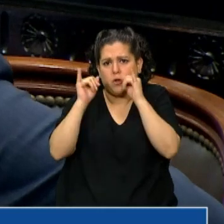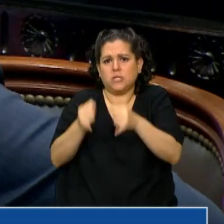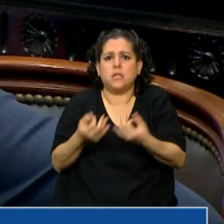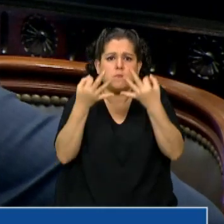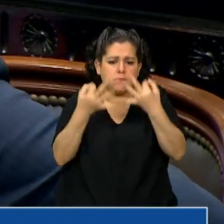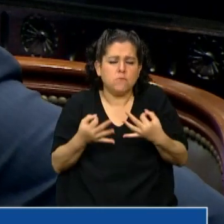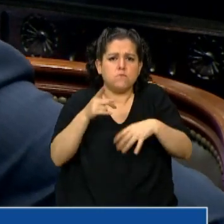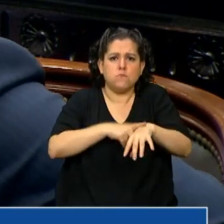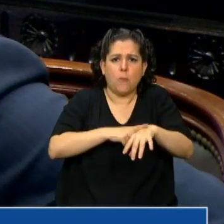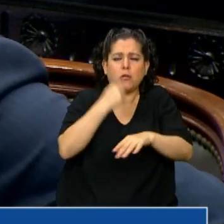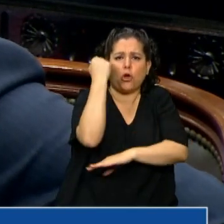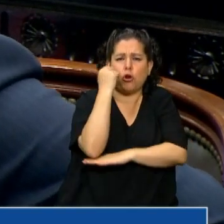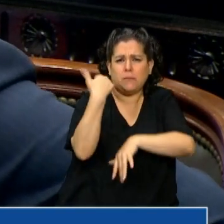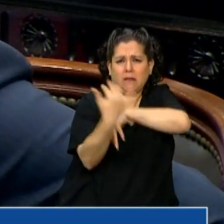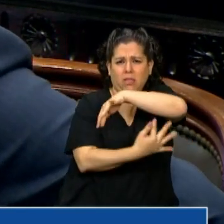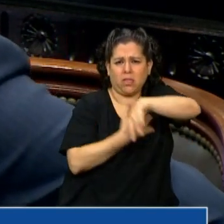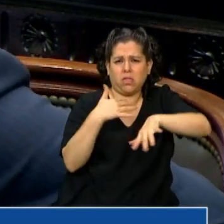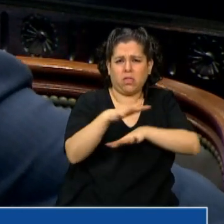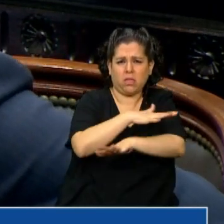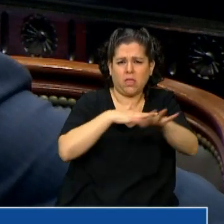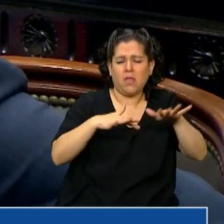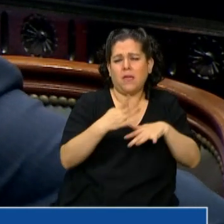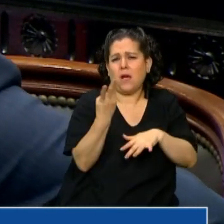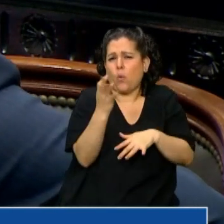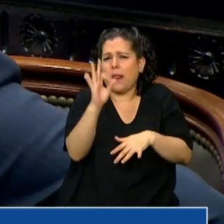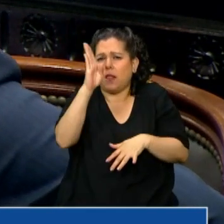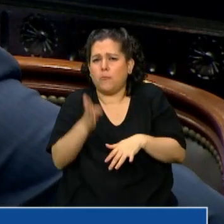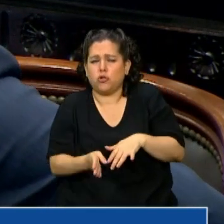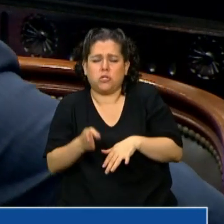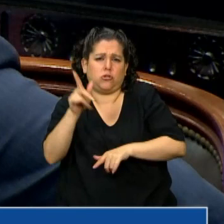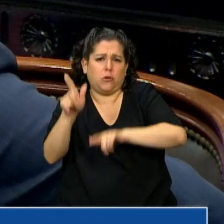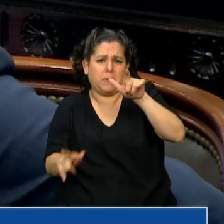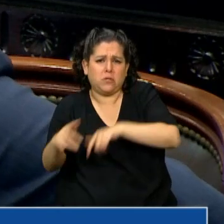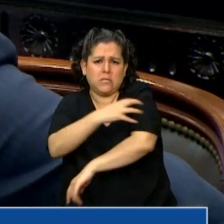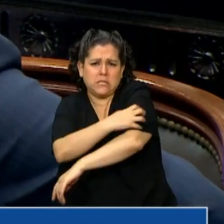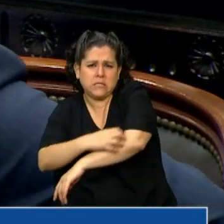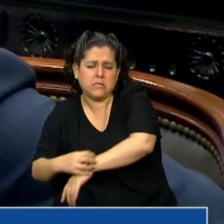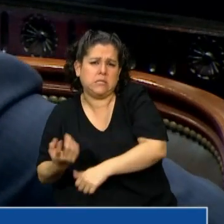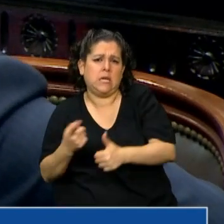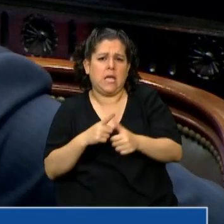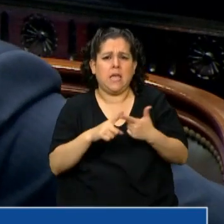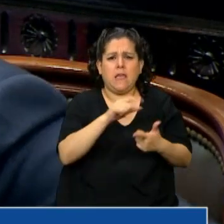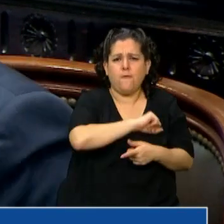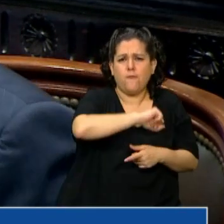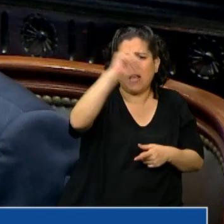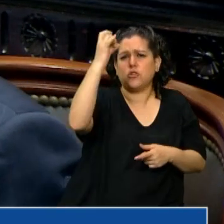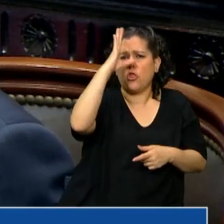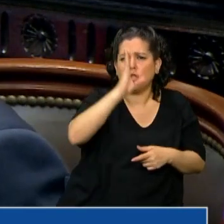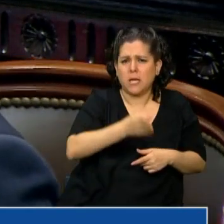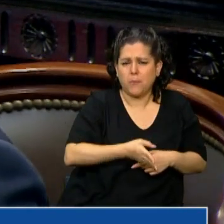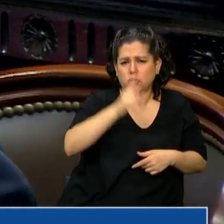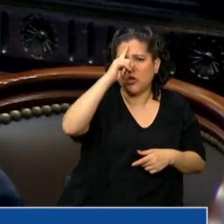crisis económica donde la pobreza es más del 40%, donde la inflación es del